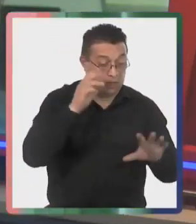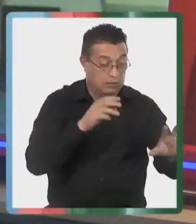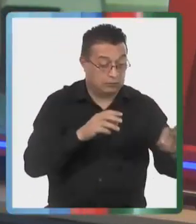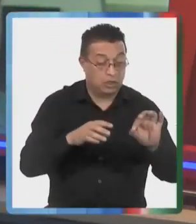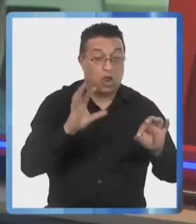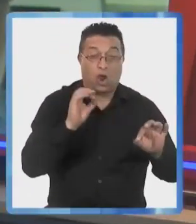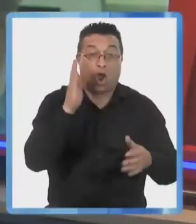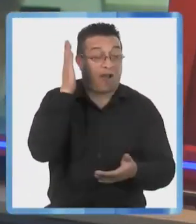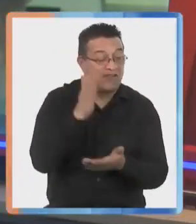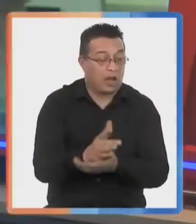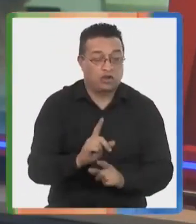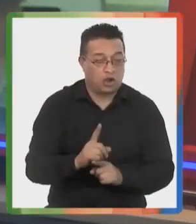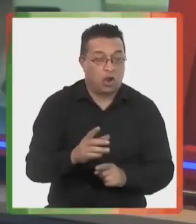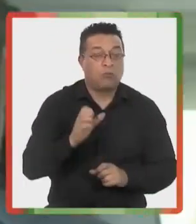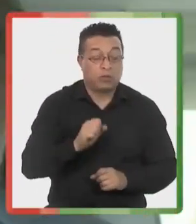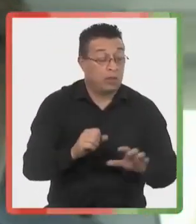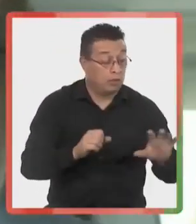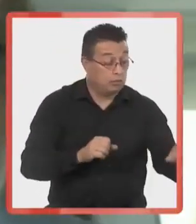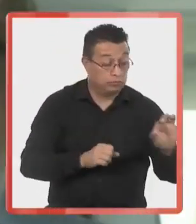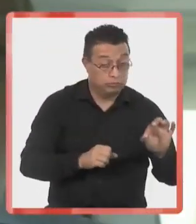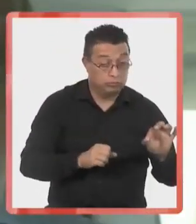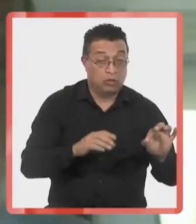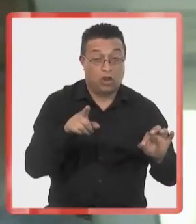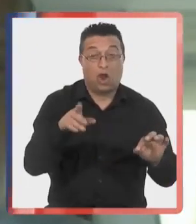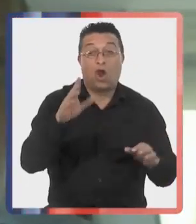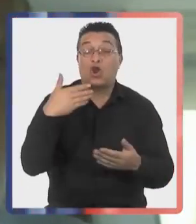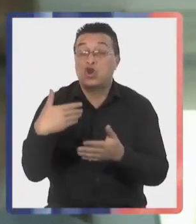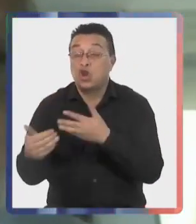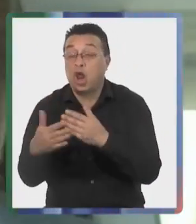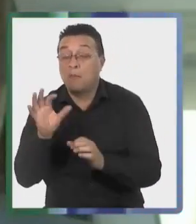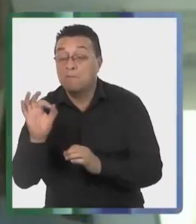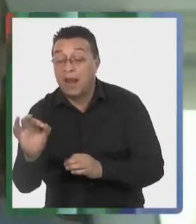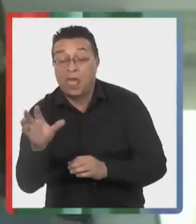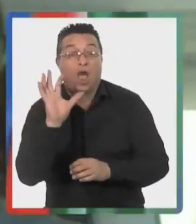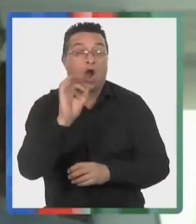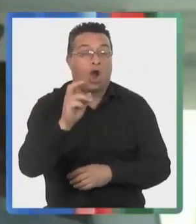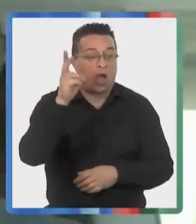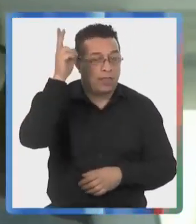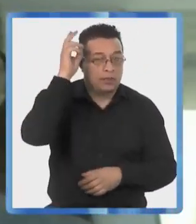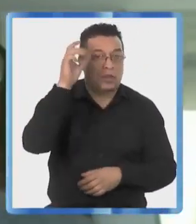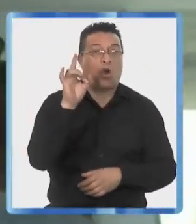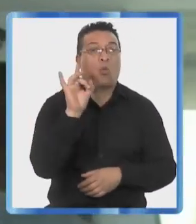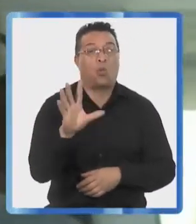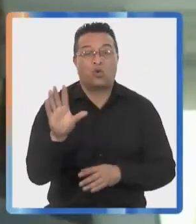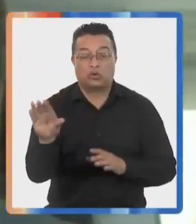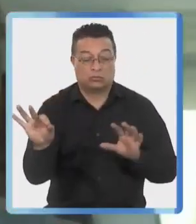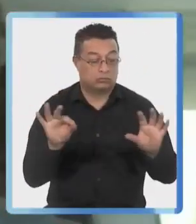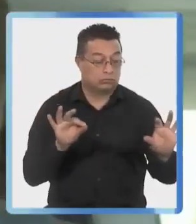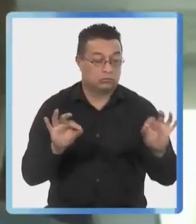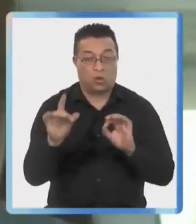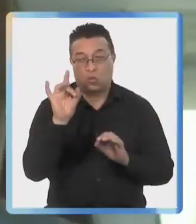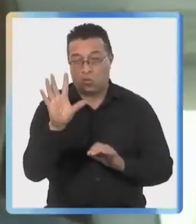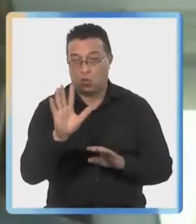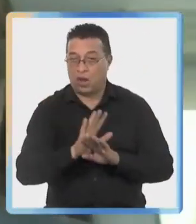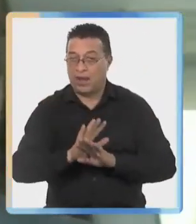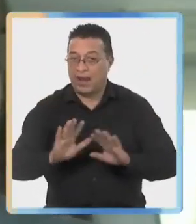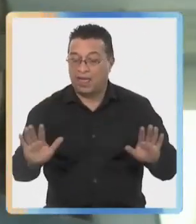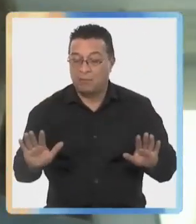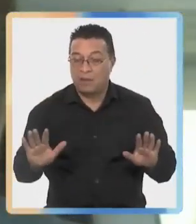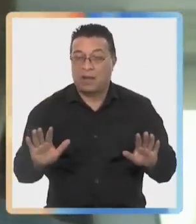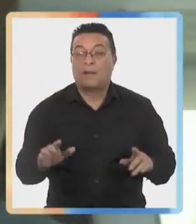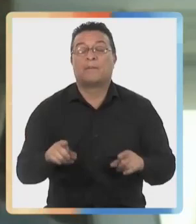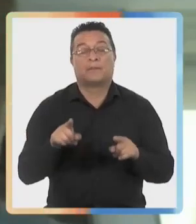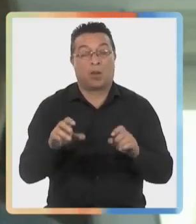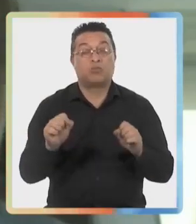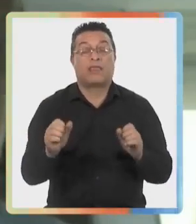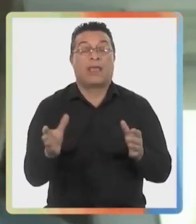su obligatoriedad. Pueden pedir el voto, digamos, normal o el indígena, pero uno solo, y pueden votar en un solo voto. ¿Ya? Esto,